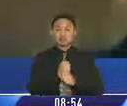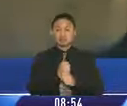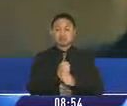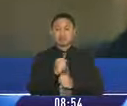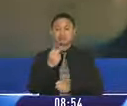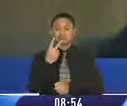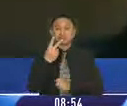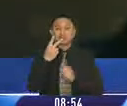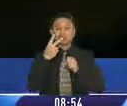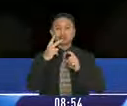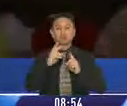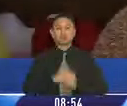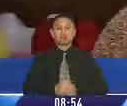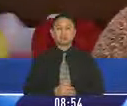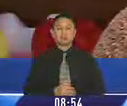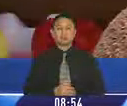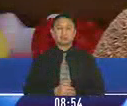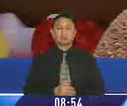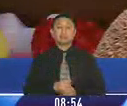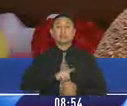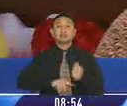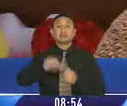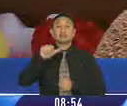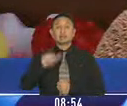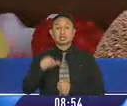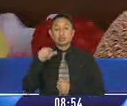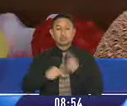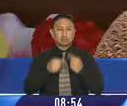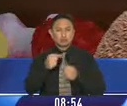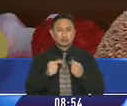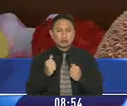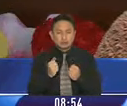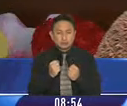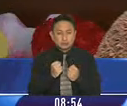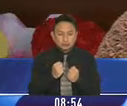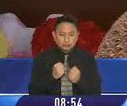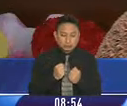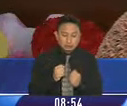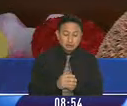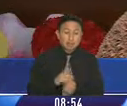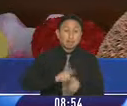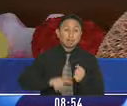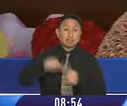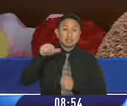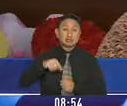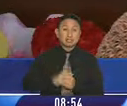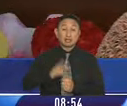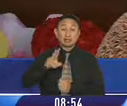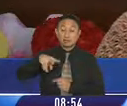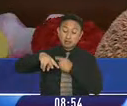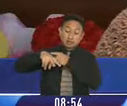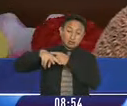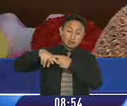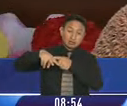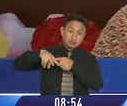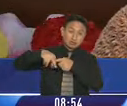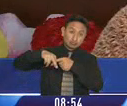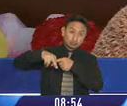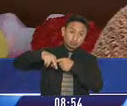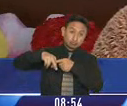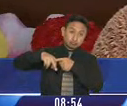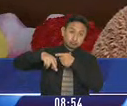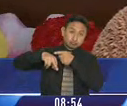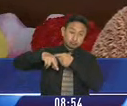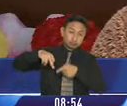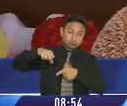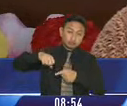segunda enfermedad. Ver cómo mi hija se iba acabando fue muy duro porque mi hija fue amputada una piernita. Un